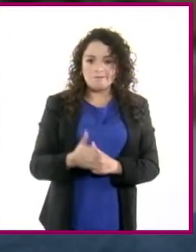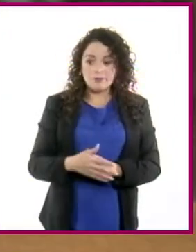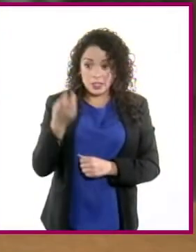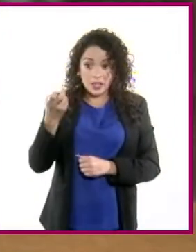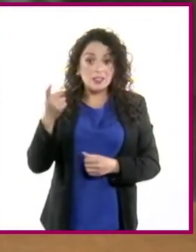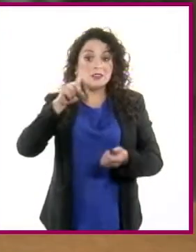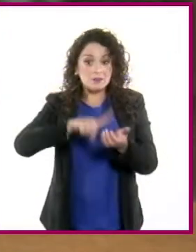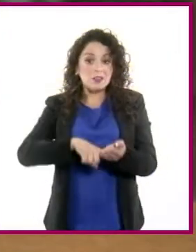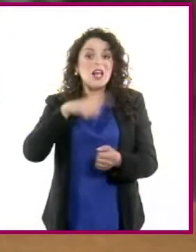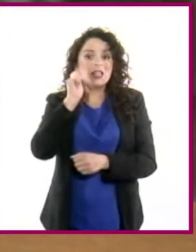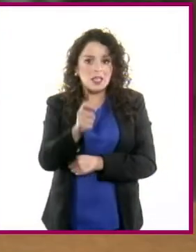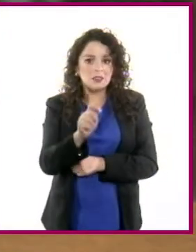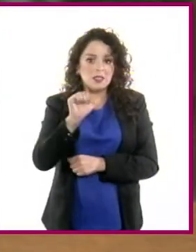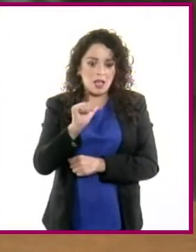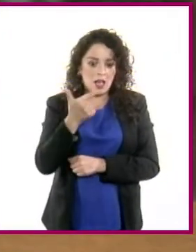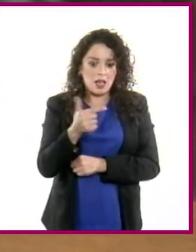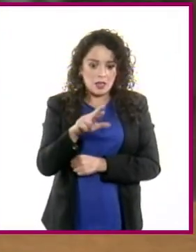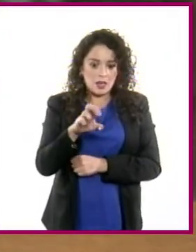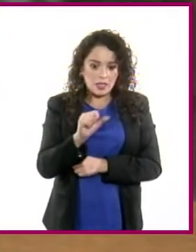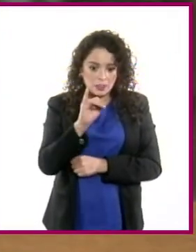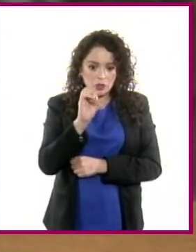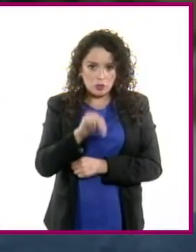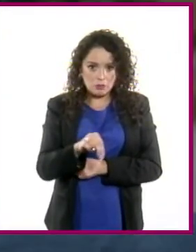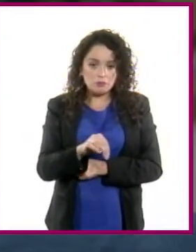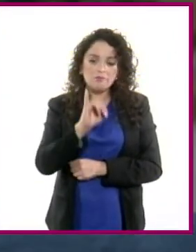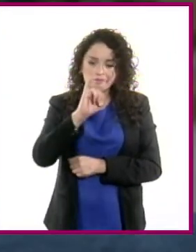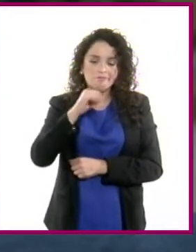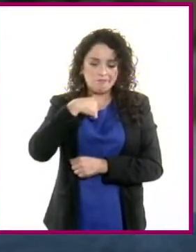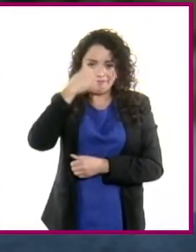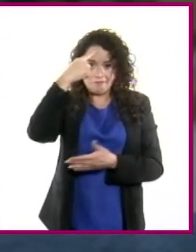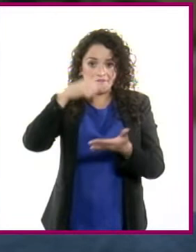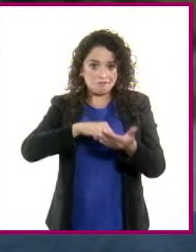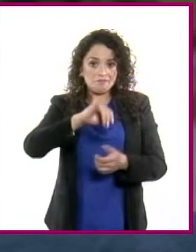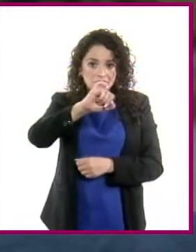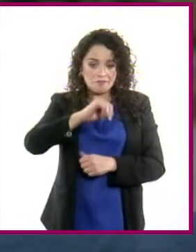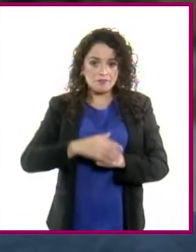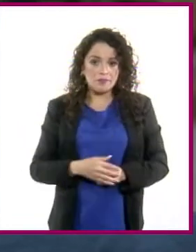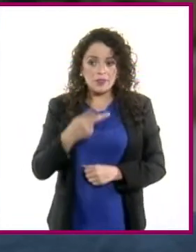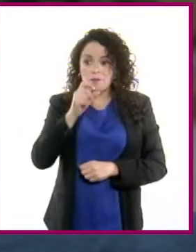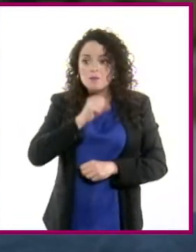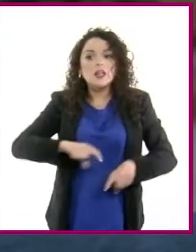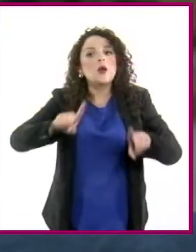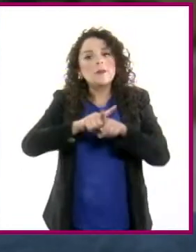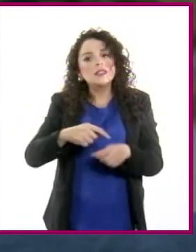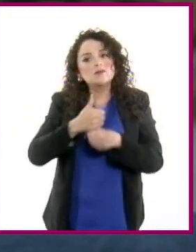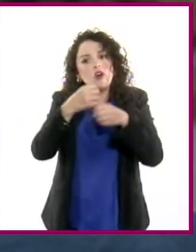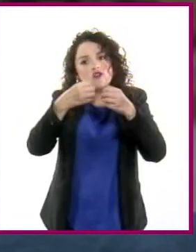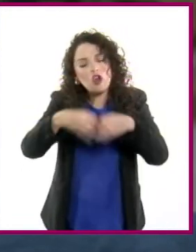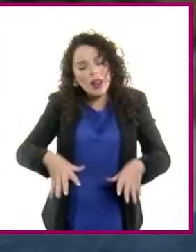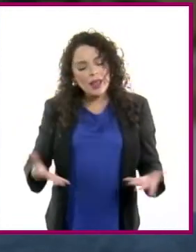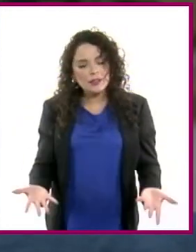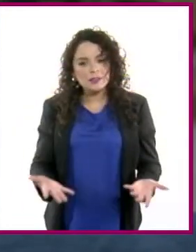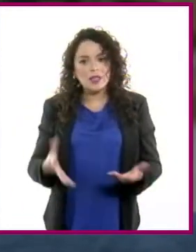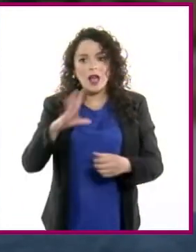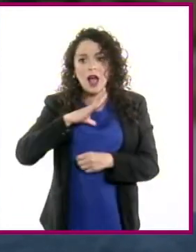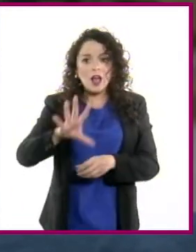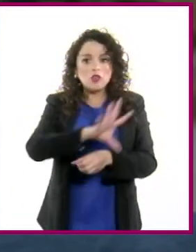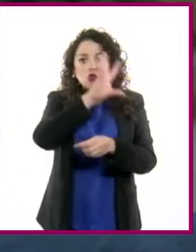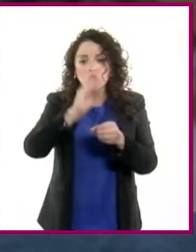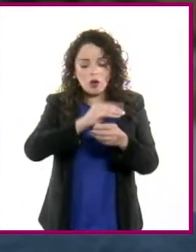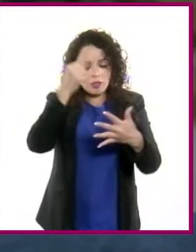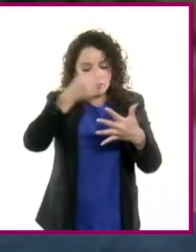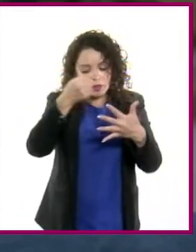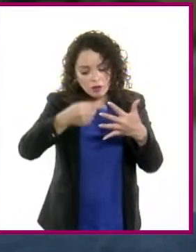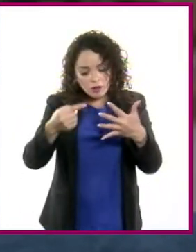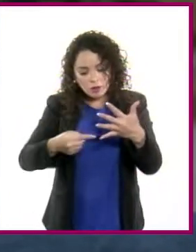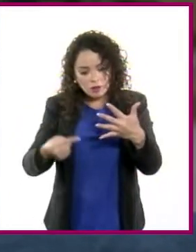¿no? Sí, yo creo que lo son. Pero también son violencia, Emi. Mira, cumplen todos los requisitos de la